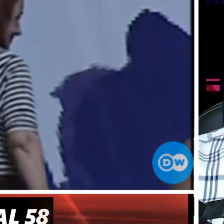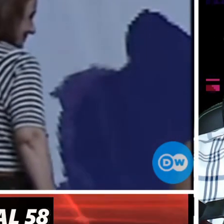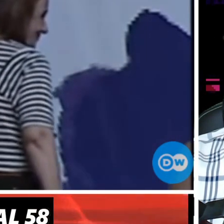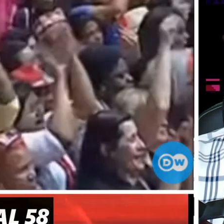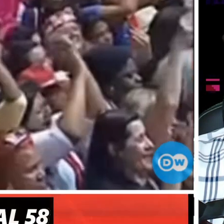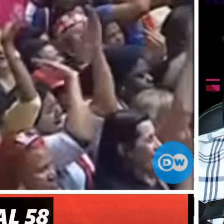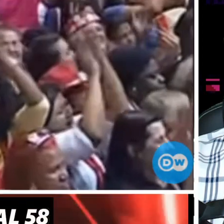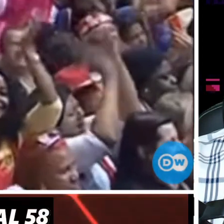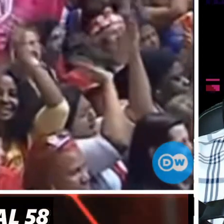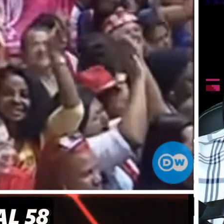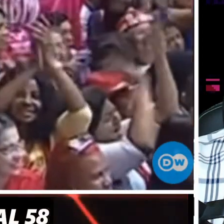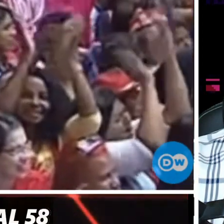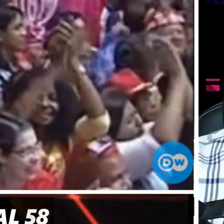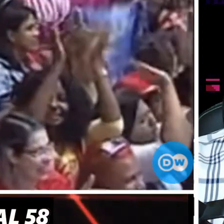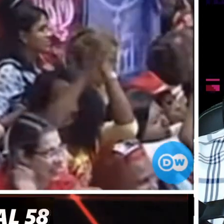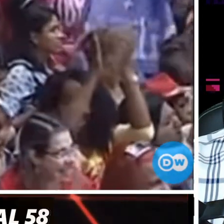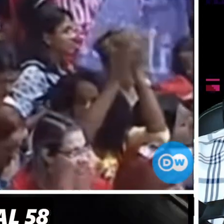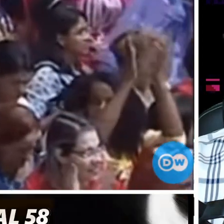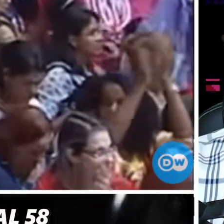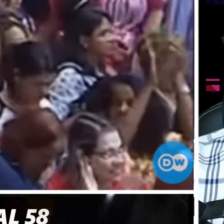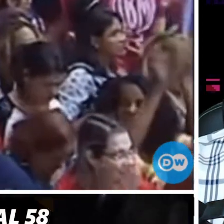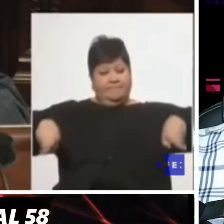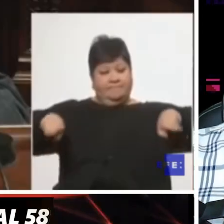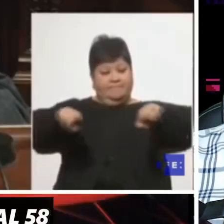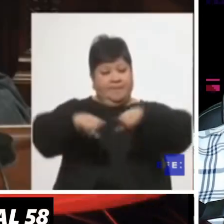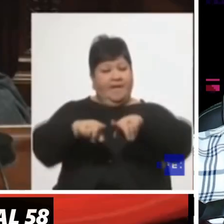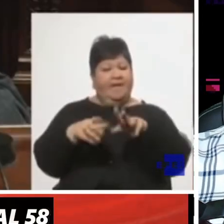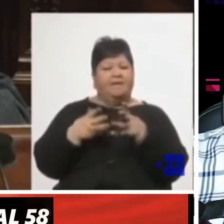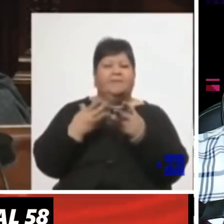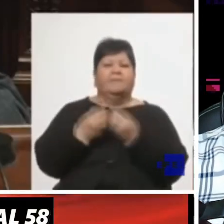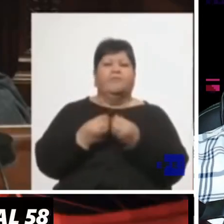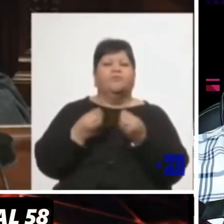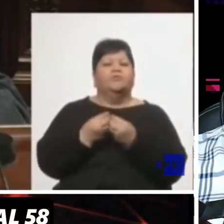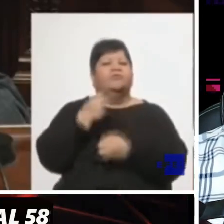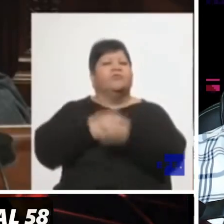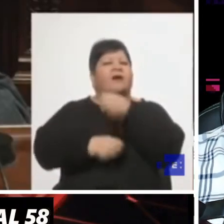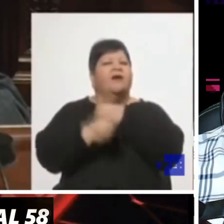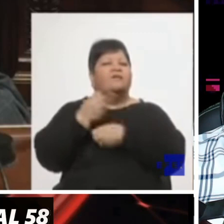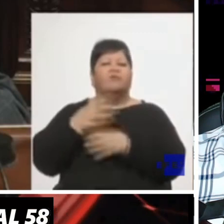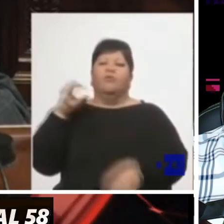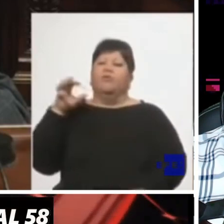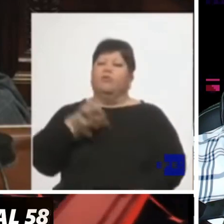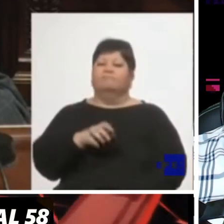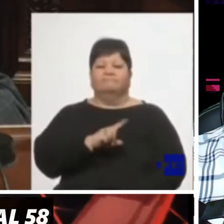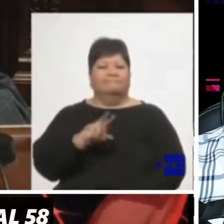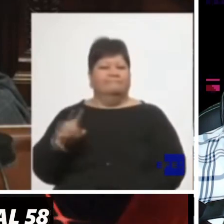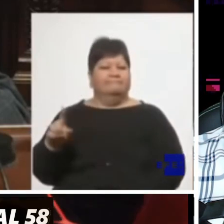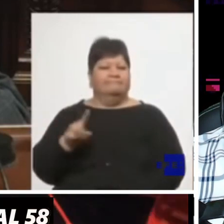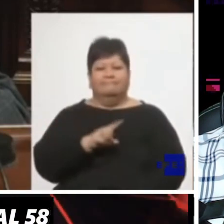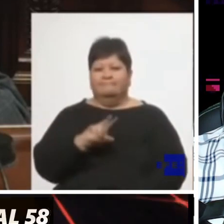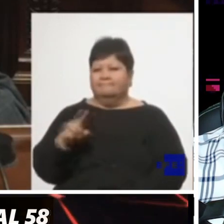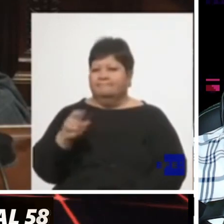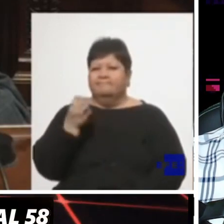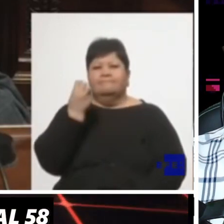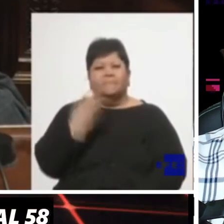criticó duramente a este señor. Y después vamos a ir a un video de José